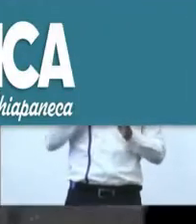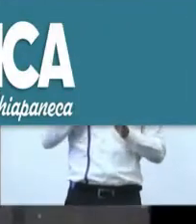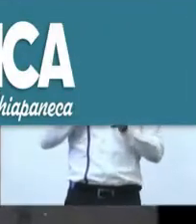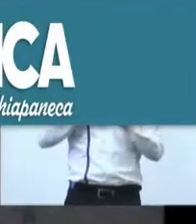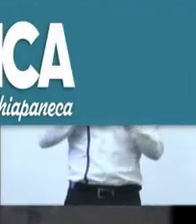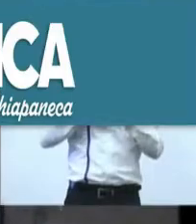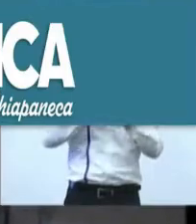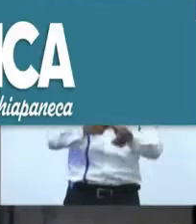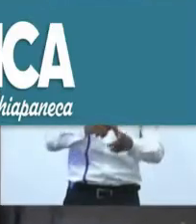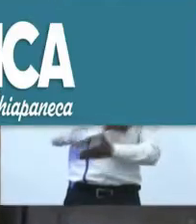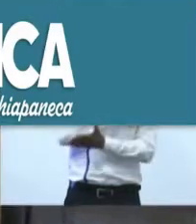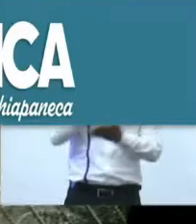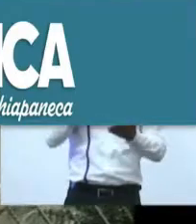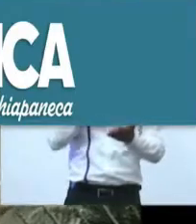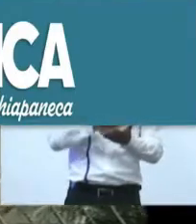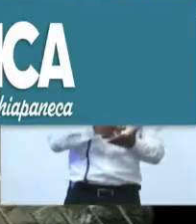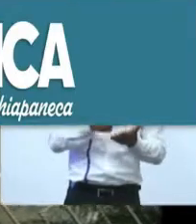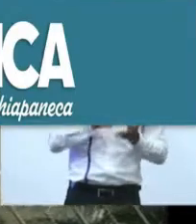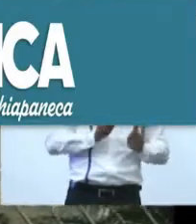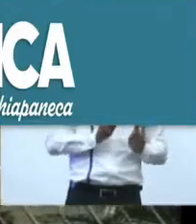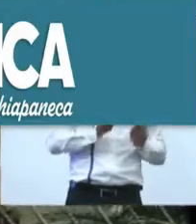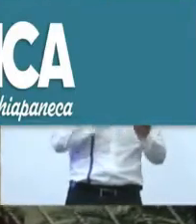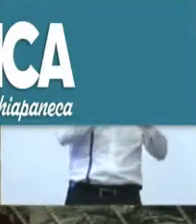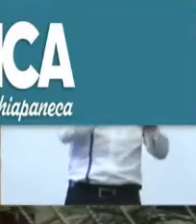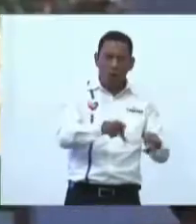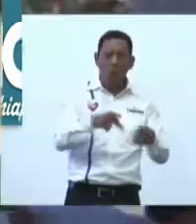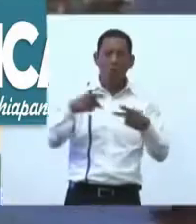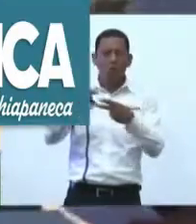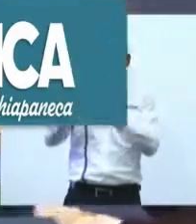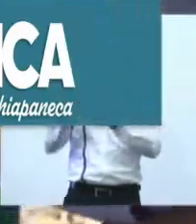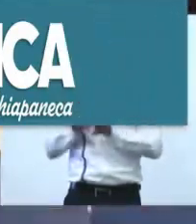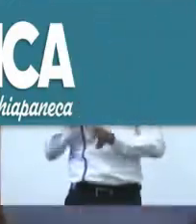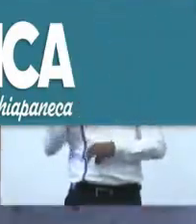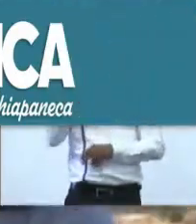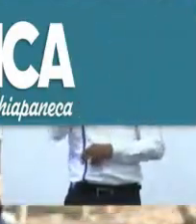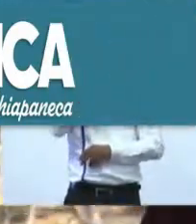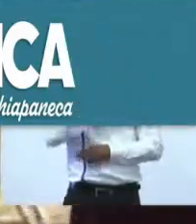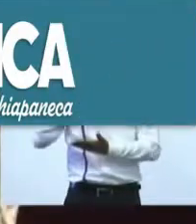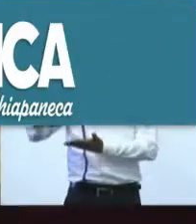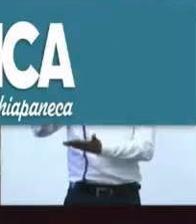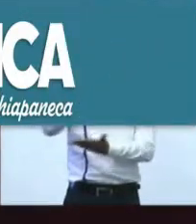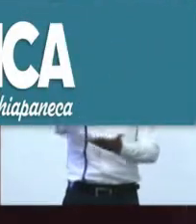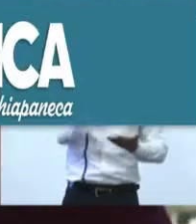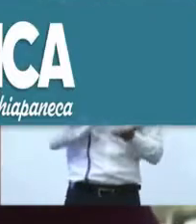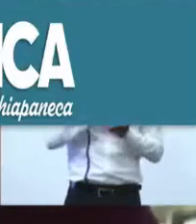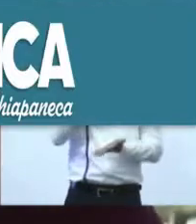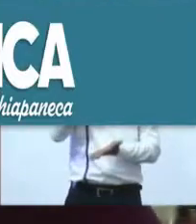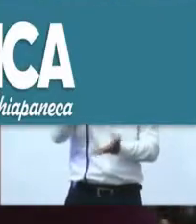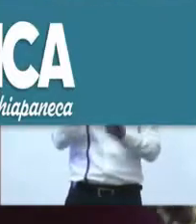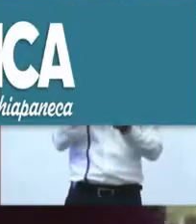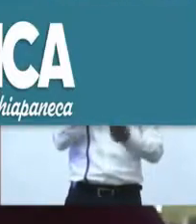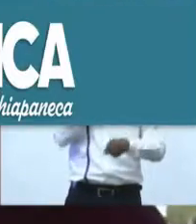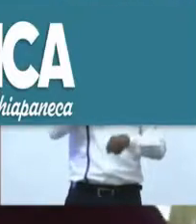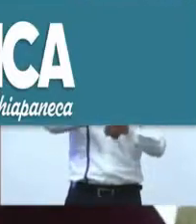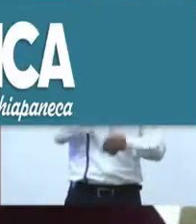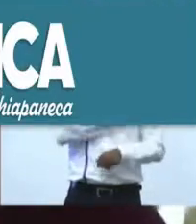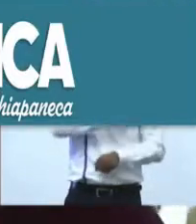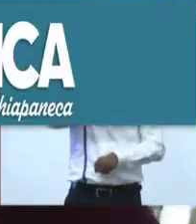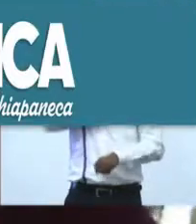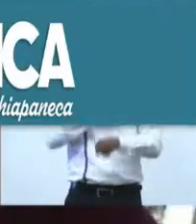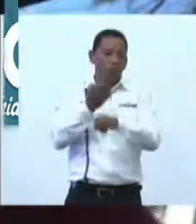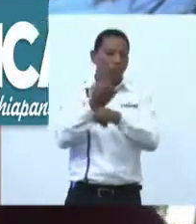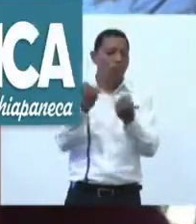donadores voluntarios, así como también campañas de detección de enfermedades crónicas, cáncer de próstata, de vacunación,